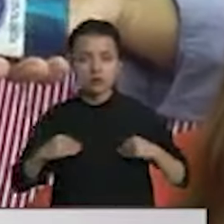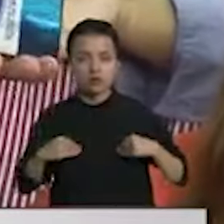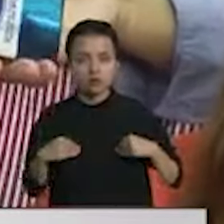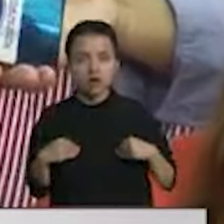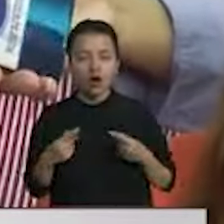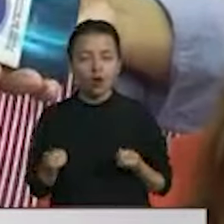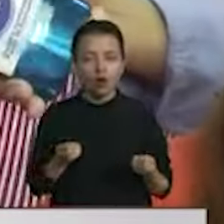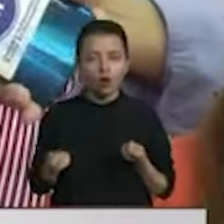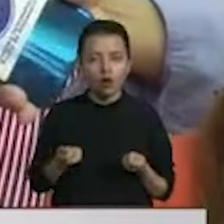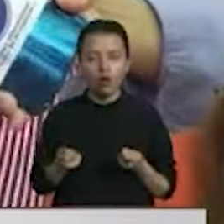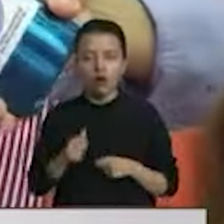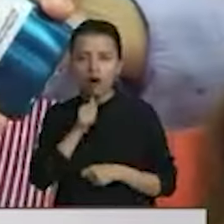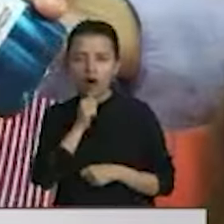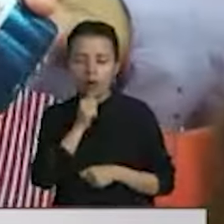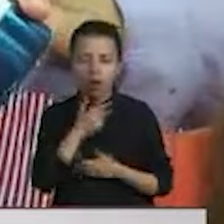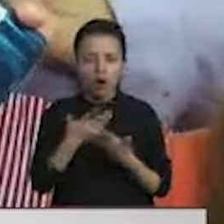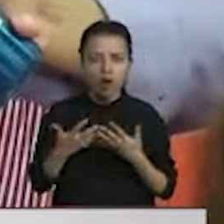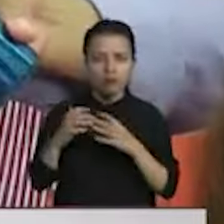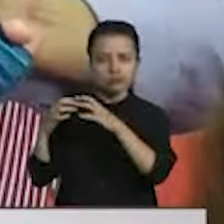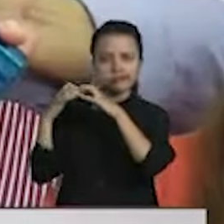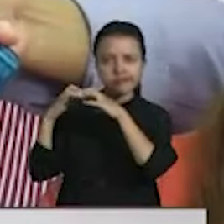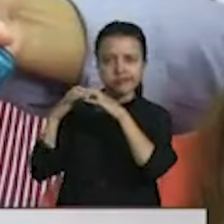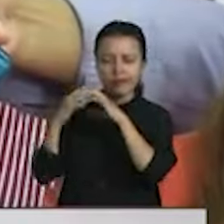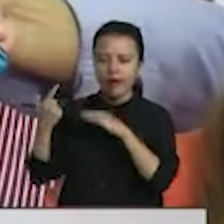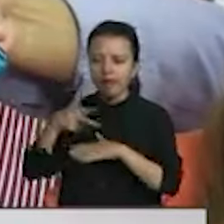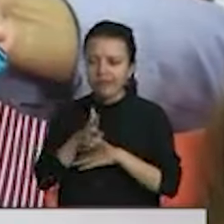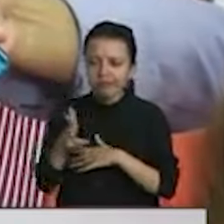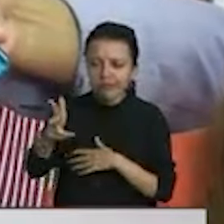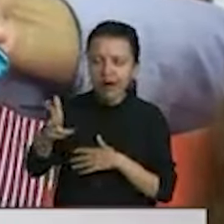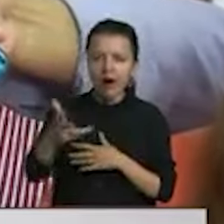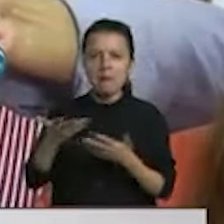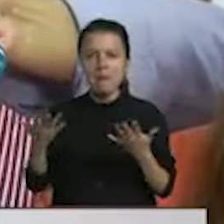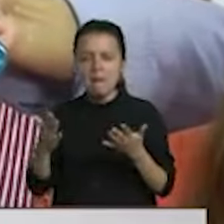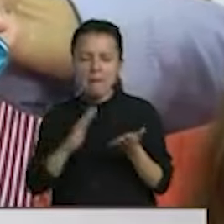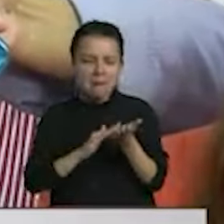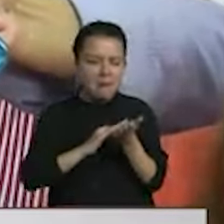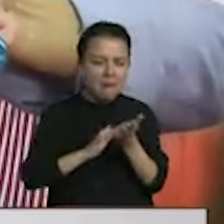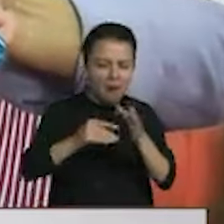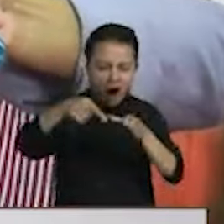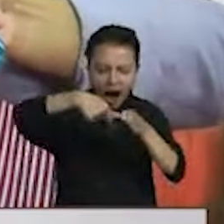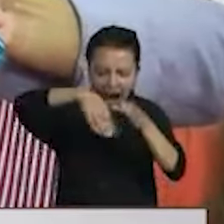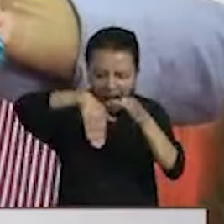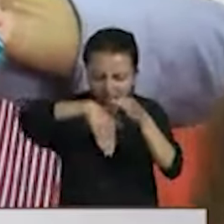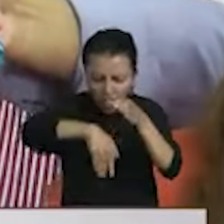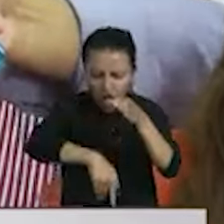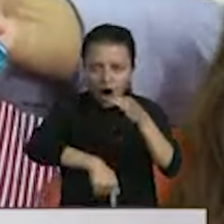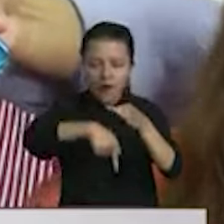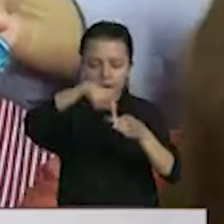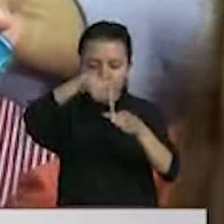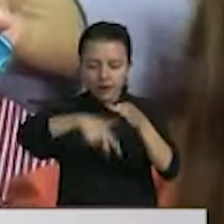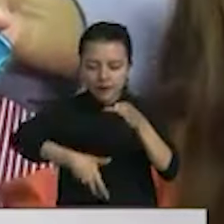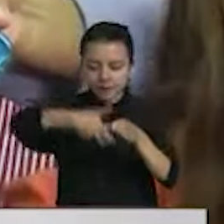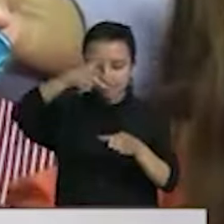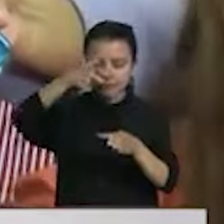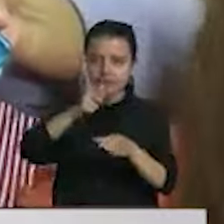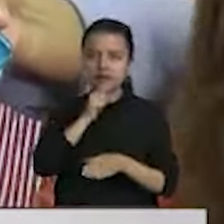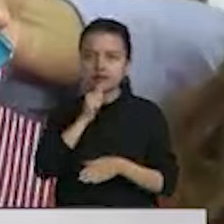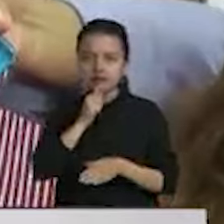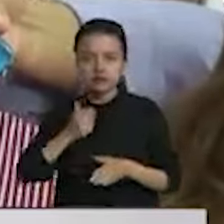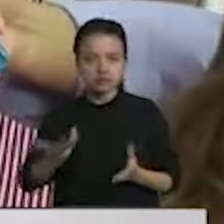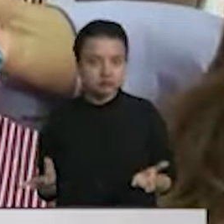agua, carrotanques, en otros se han hecho unas presas improvisadas para que ellos puedan tener el agua, se ha hecho reparación de